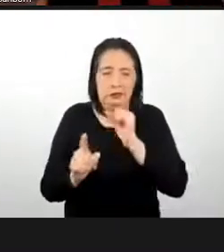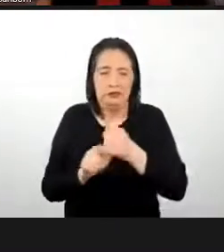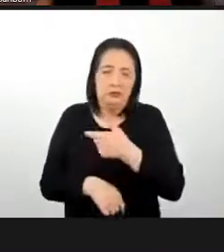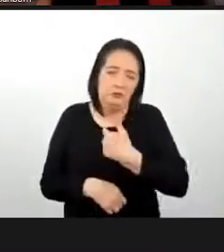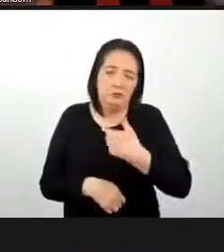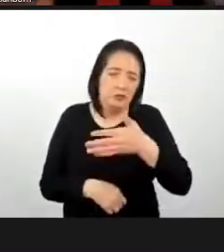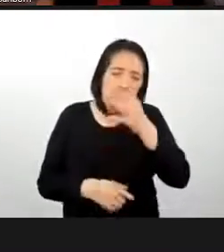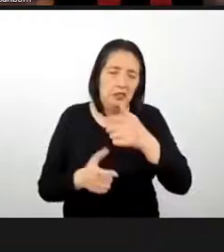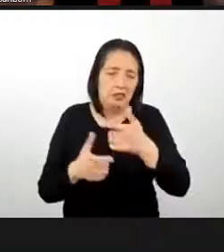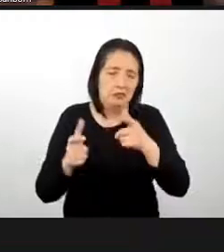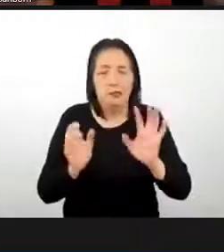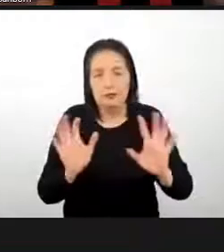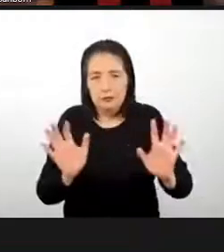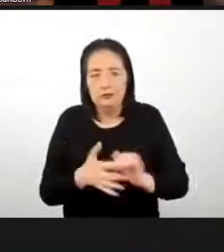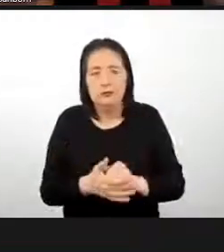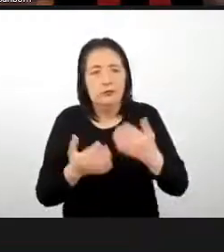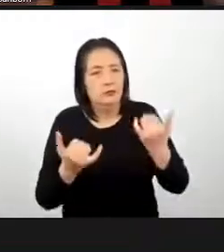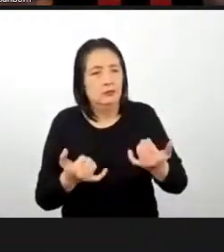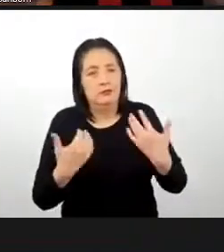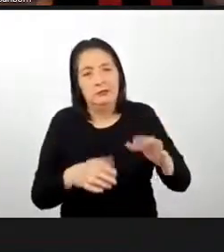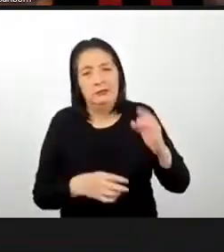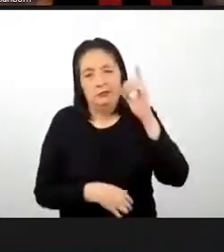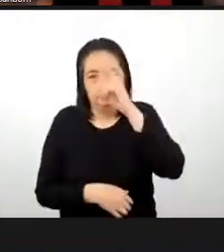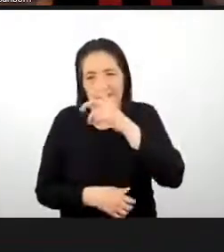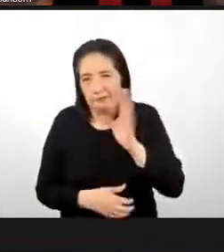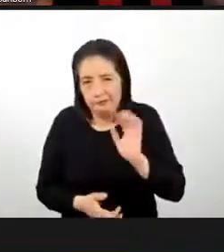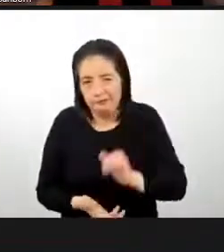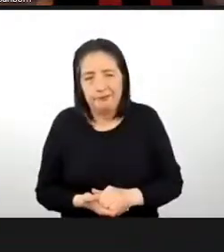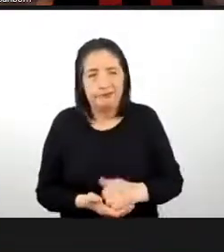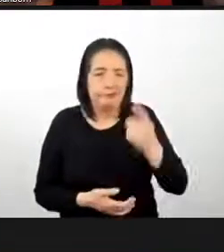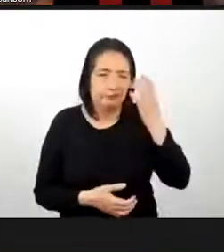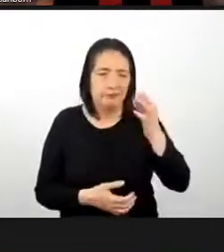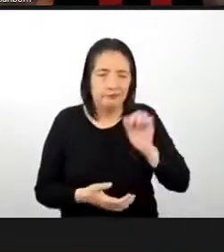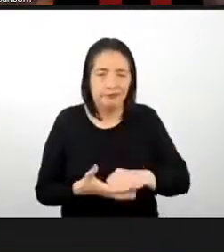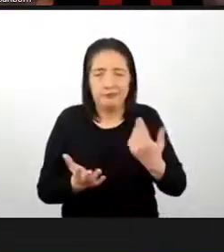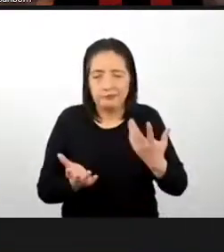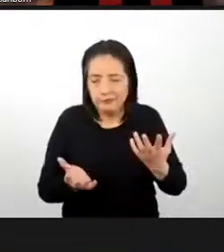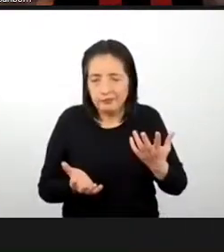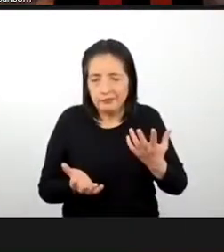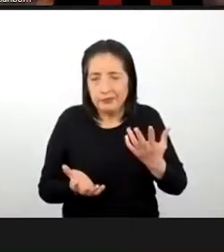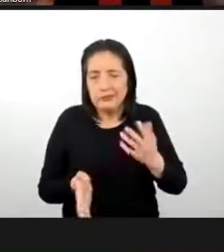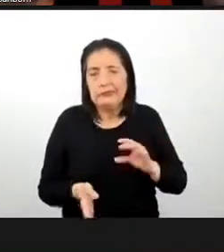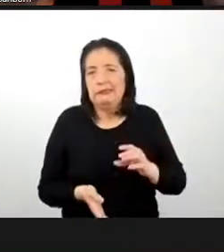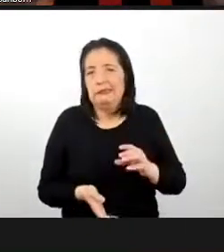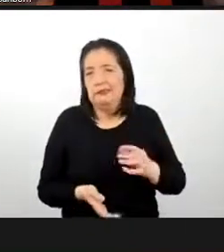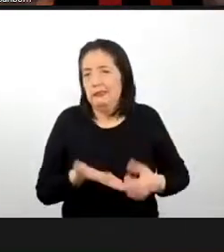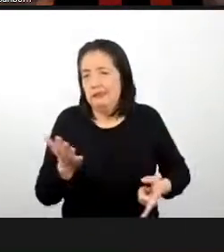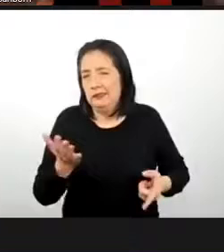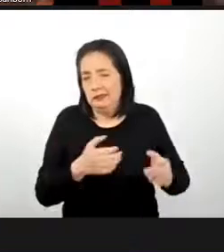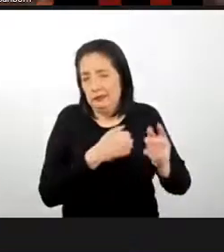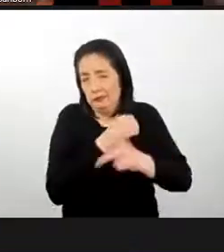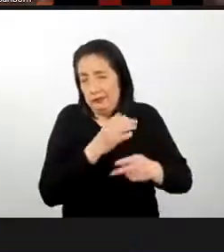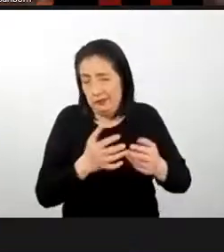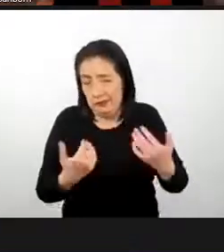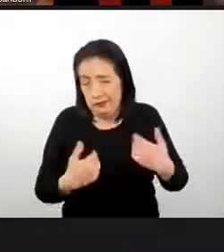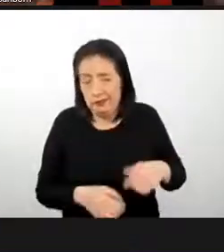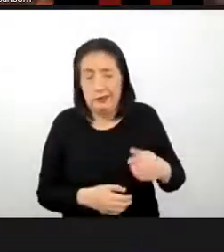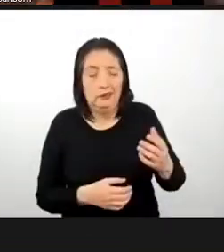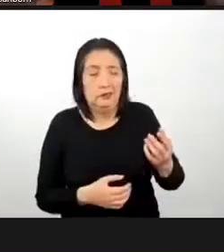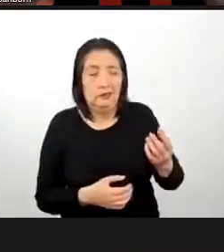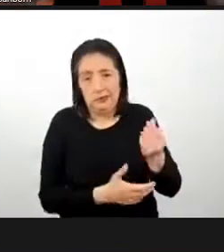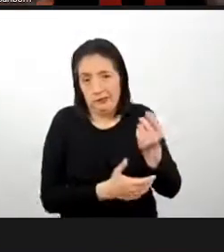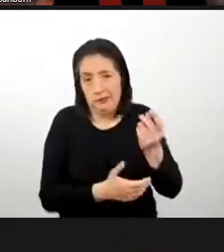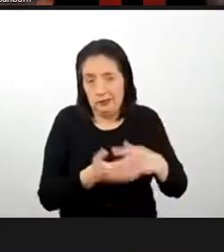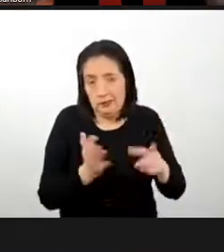Entonces, ahora ya es más difícil, ¿no? Y yo creo que el capitalismo como ya es casi el único sistema